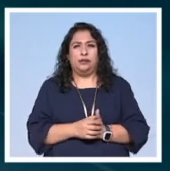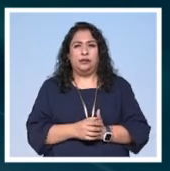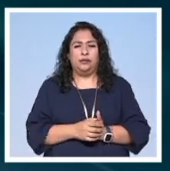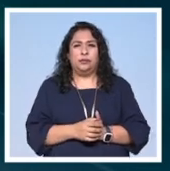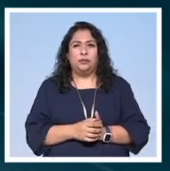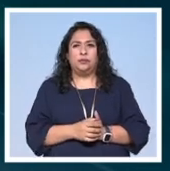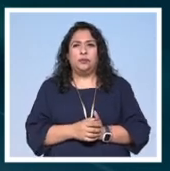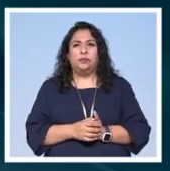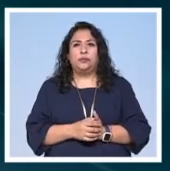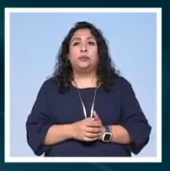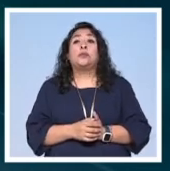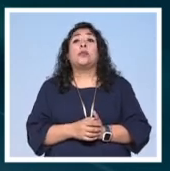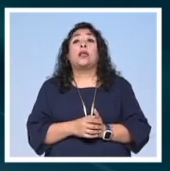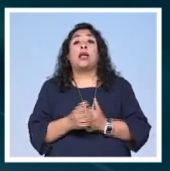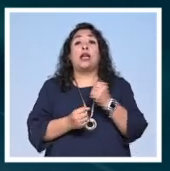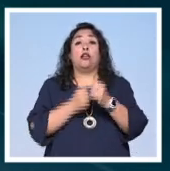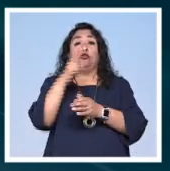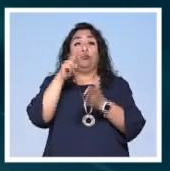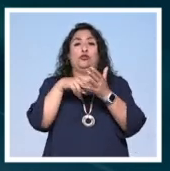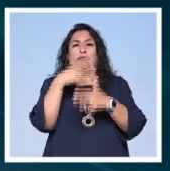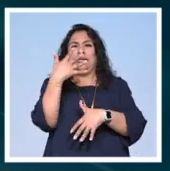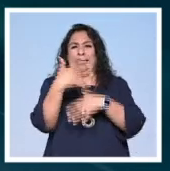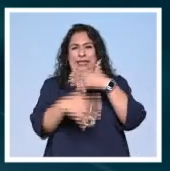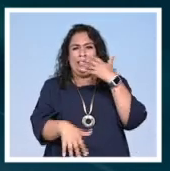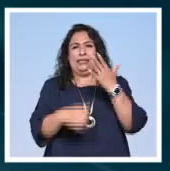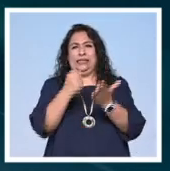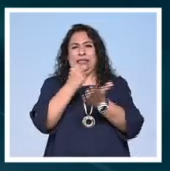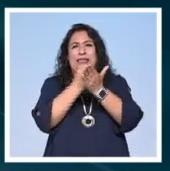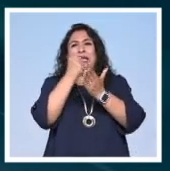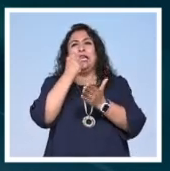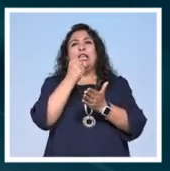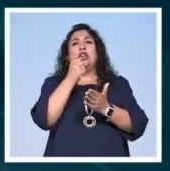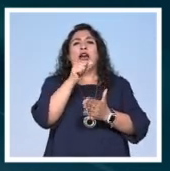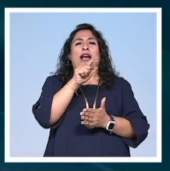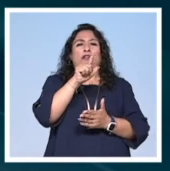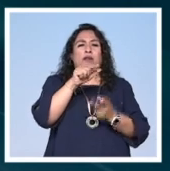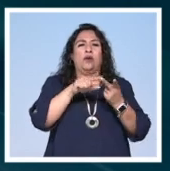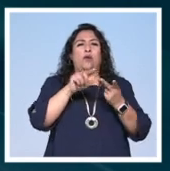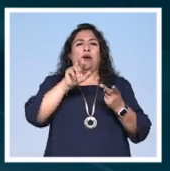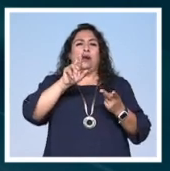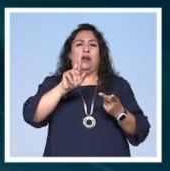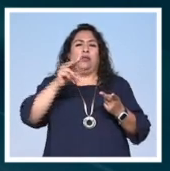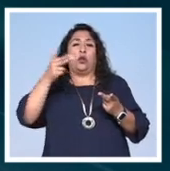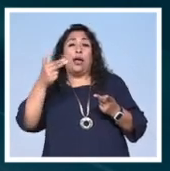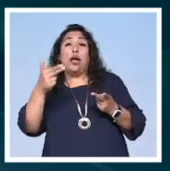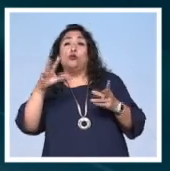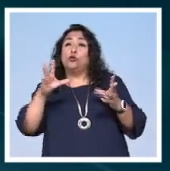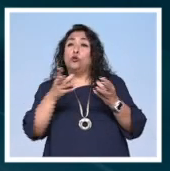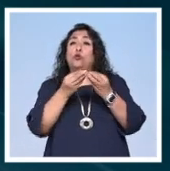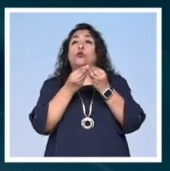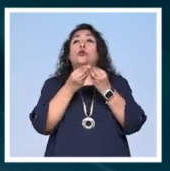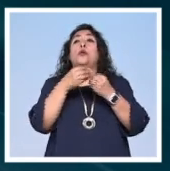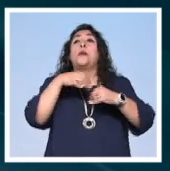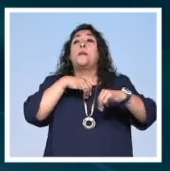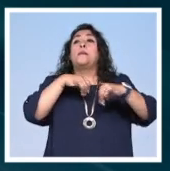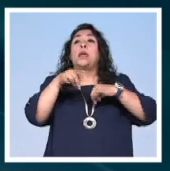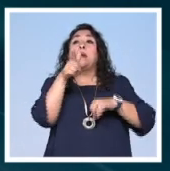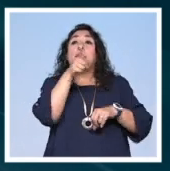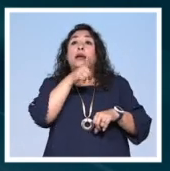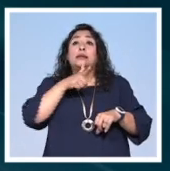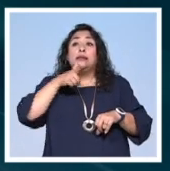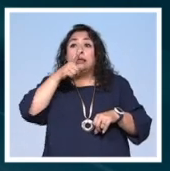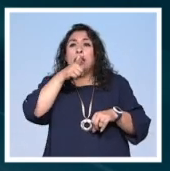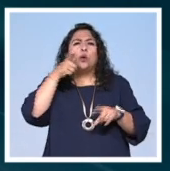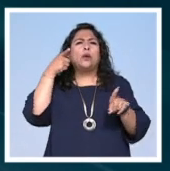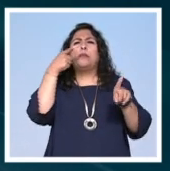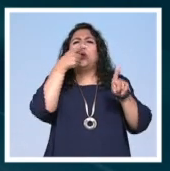novelas en 2015 los sellos editoriales alfaguara y literatura Random House crearon en conjunto la colección mapa de las lenguas con